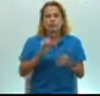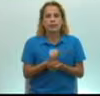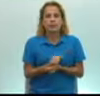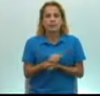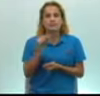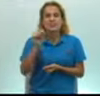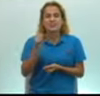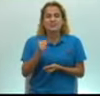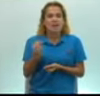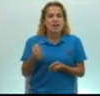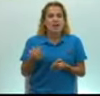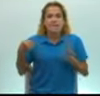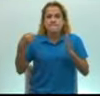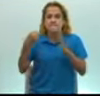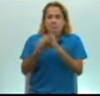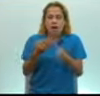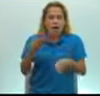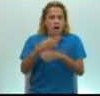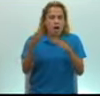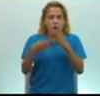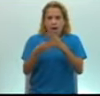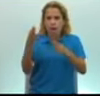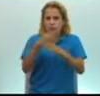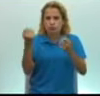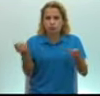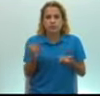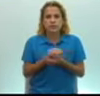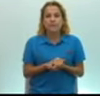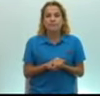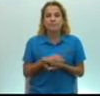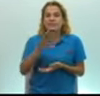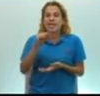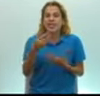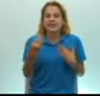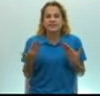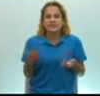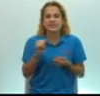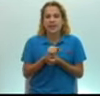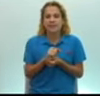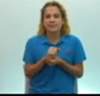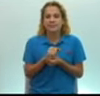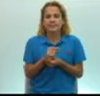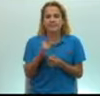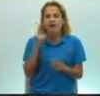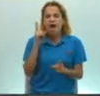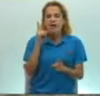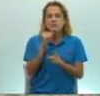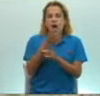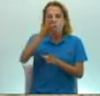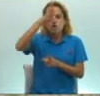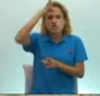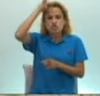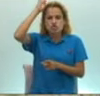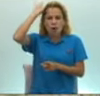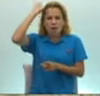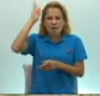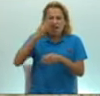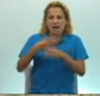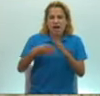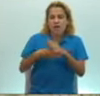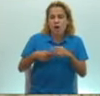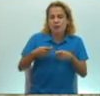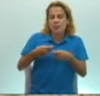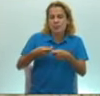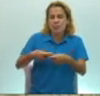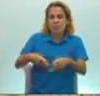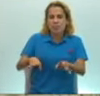el gobierno de Roma. Fue tal el impacto de Augusto y su labor constructiva en Roma que decía en sus últimas palabras: